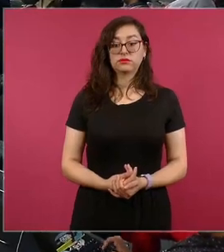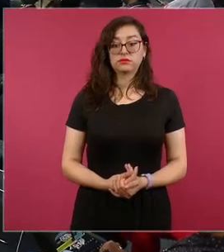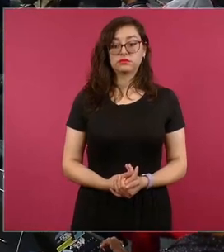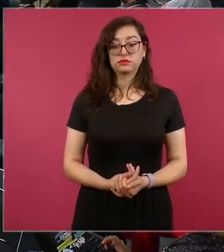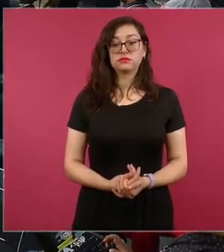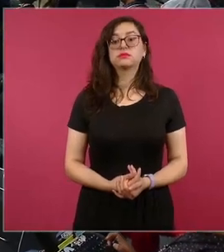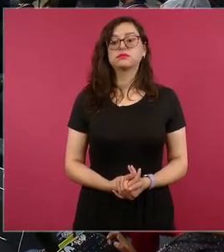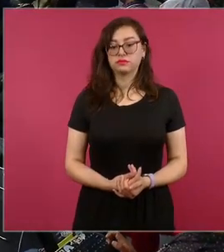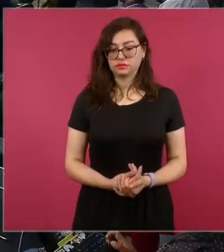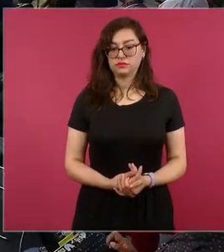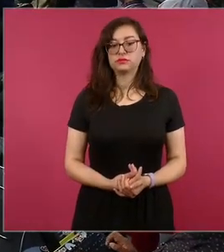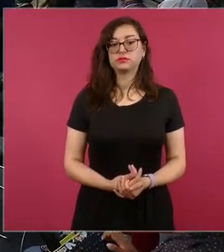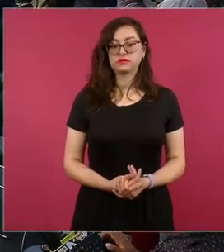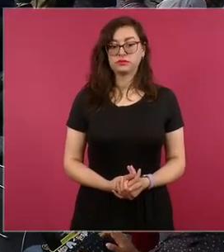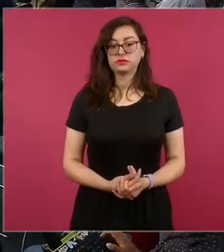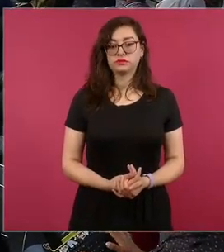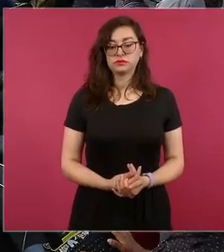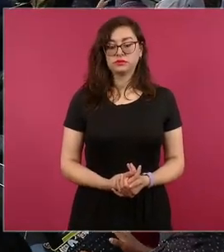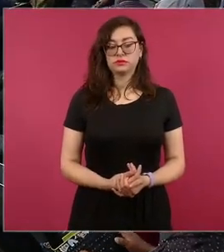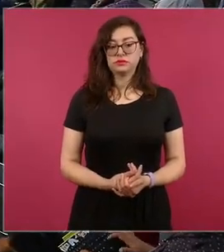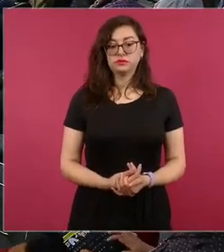Sí, Jorge.